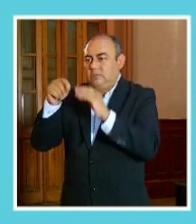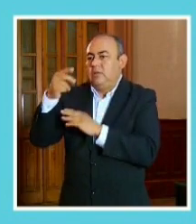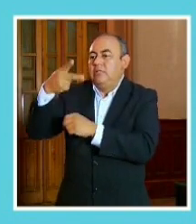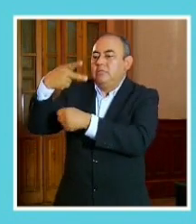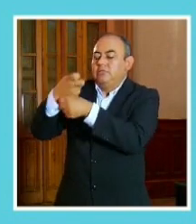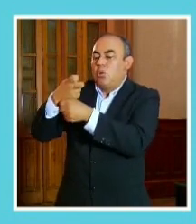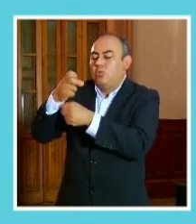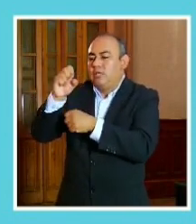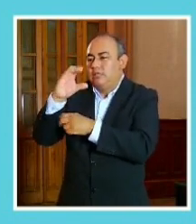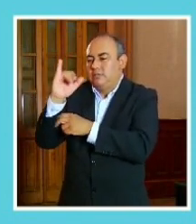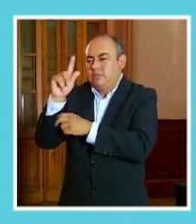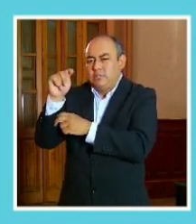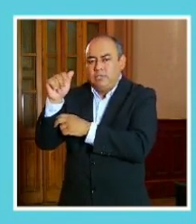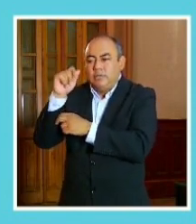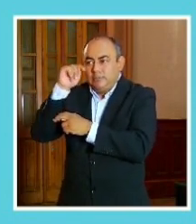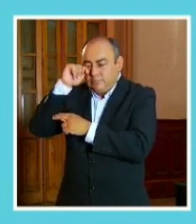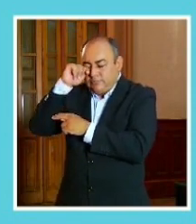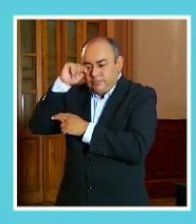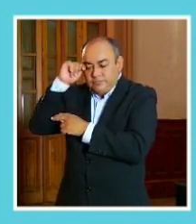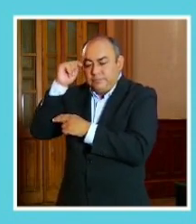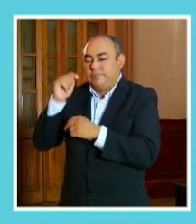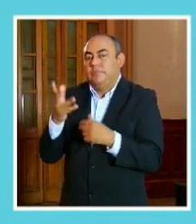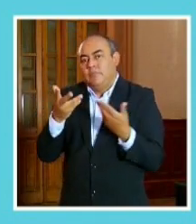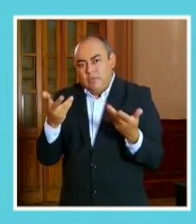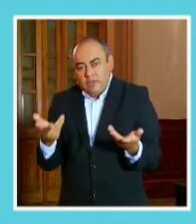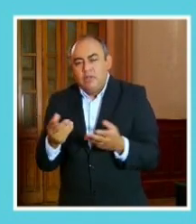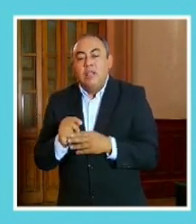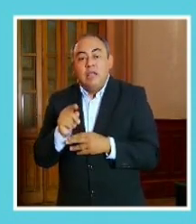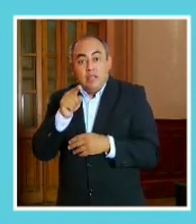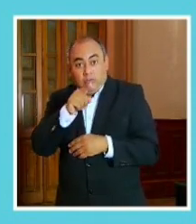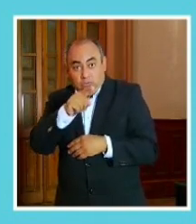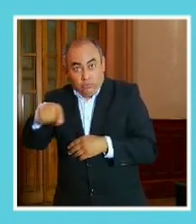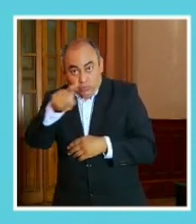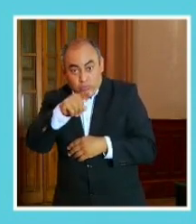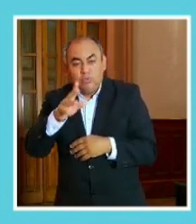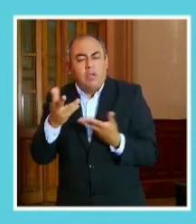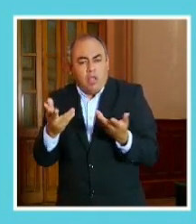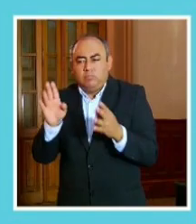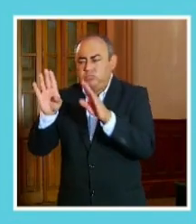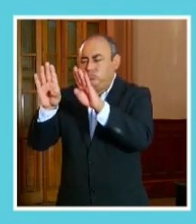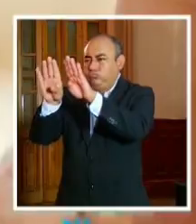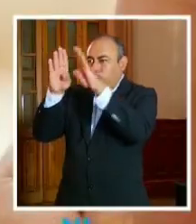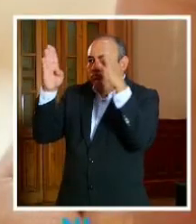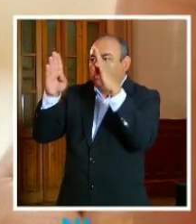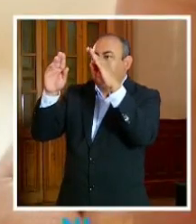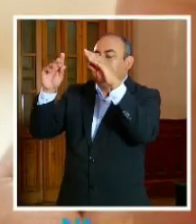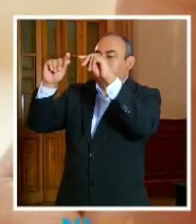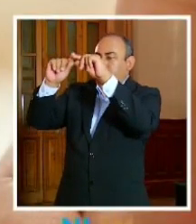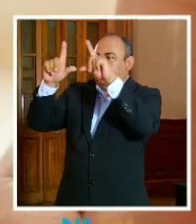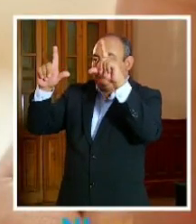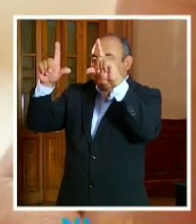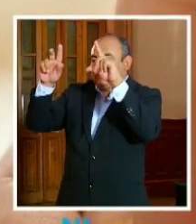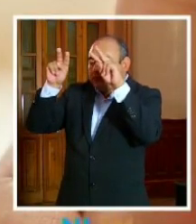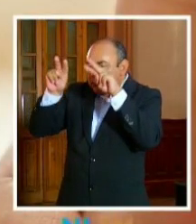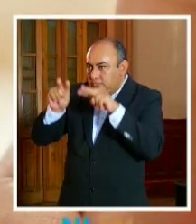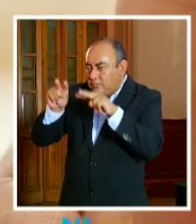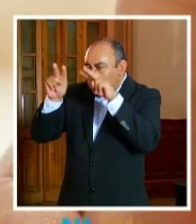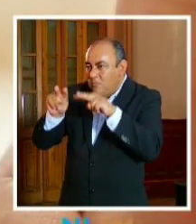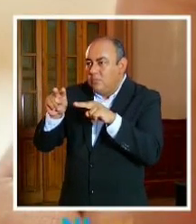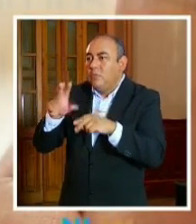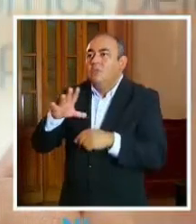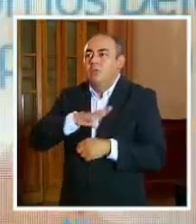vacunasnl.mx/segunda cita. Entonces, cuando ustedes abren esta página y se registran, les